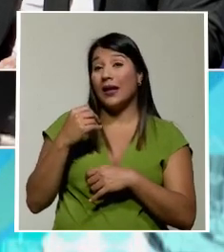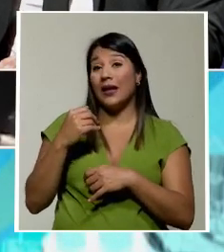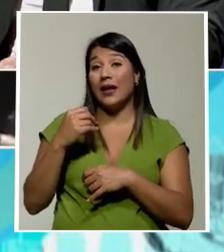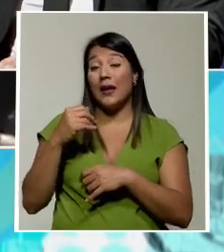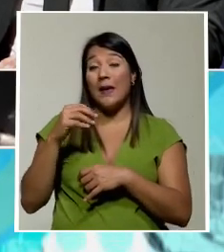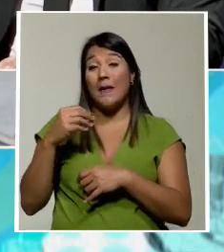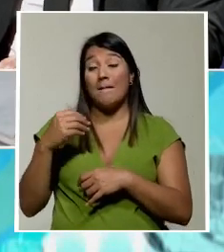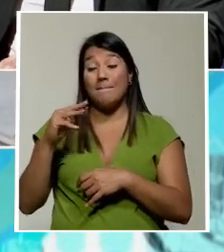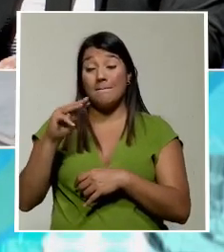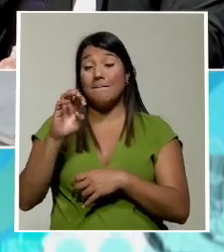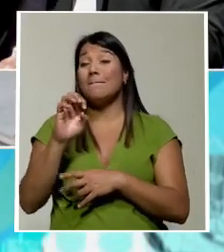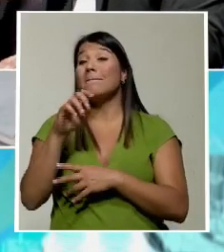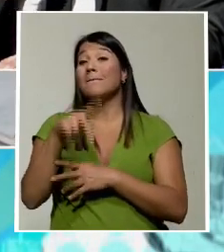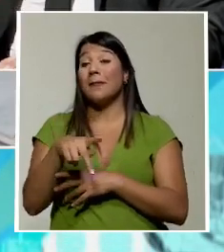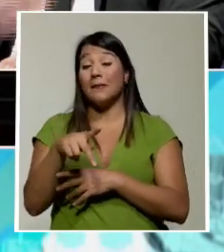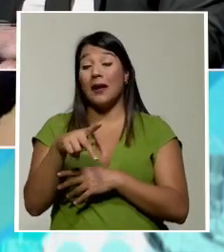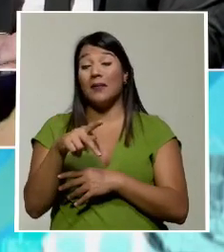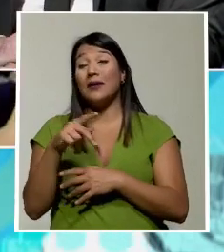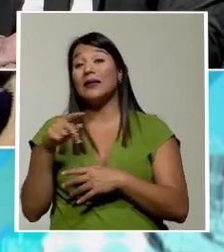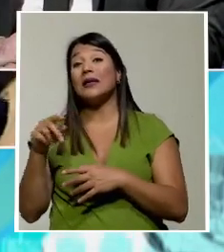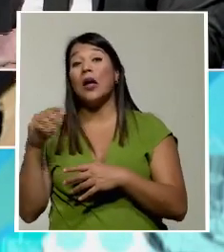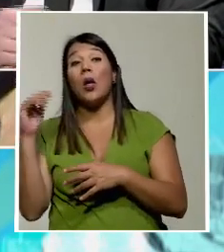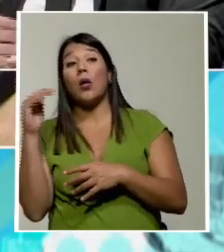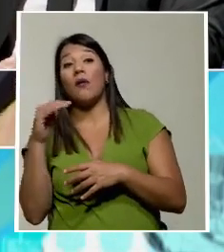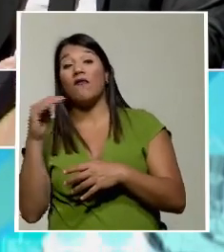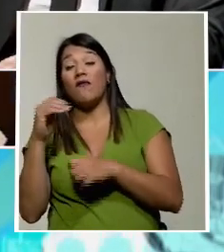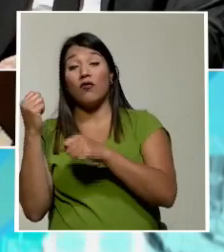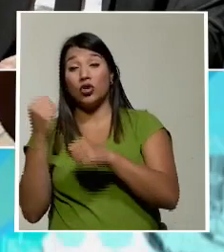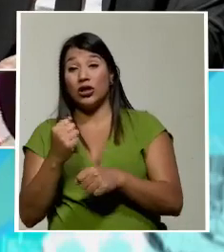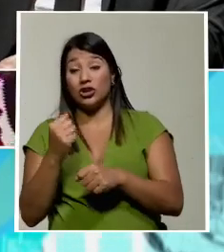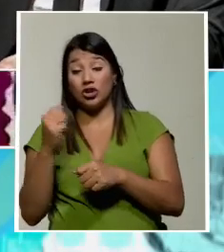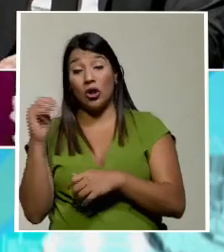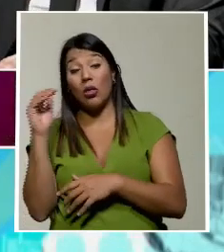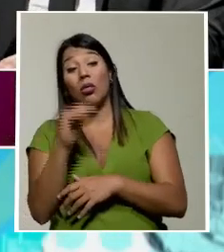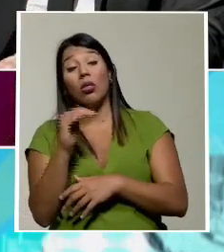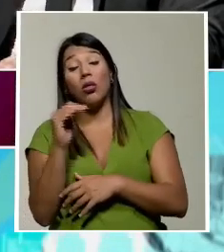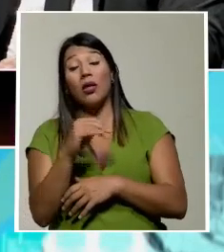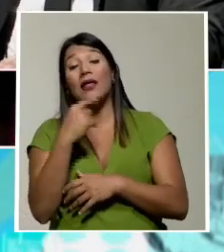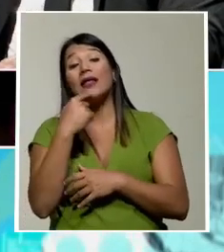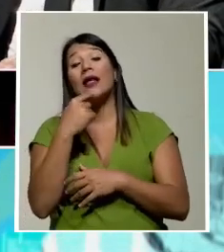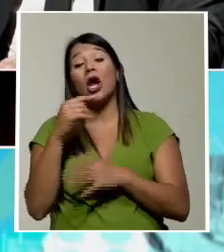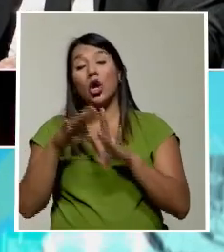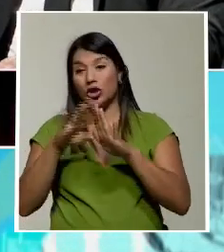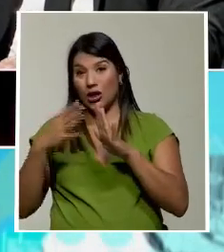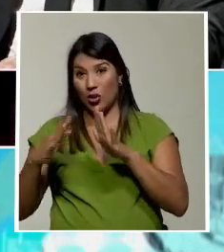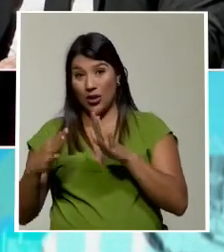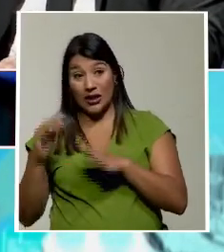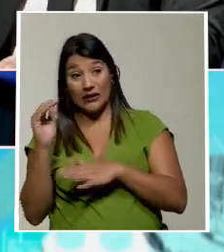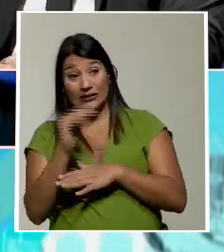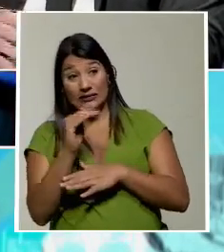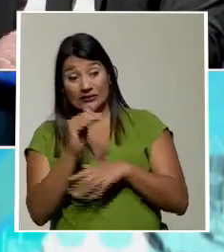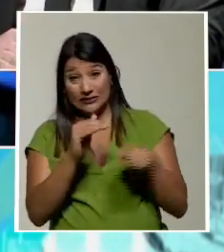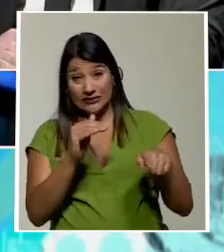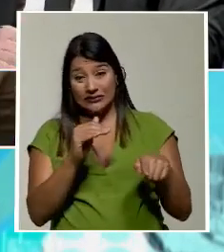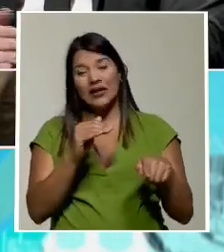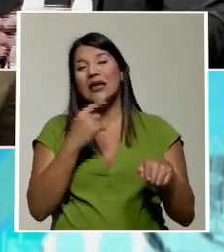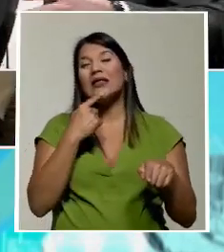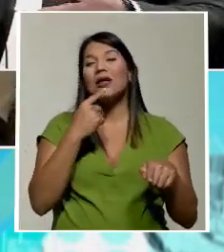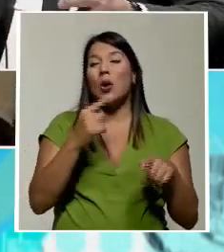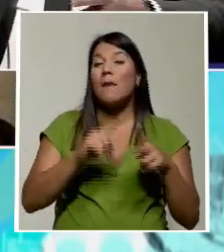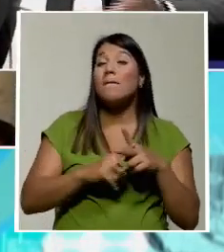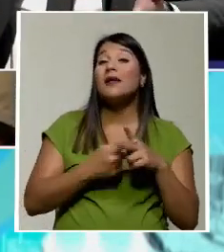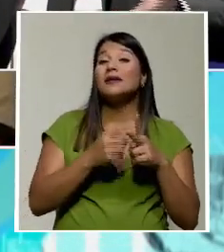al Ministerio de Educación Pública y por ende nos avisaron a nosotros de que se iba a iniciar una auditoría a este proyecto de la red